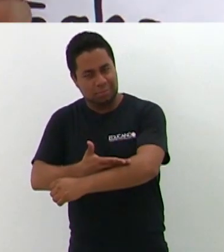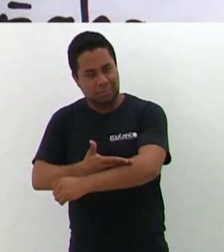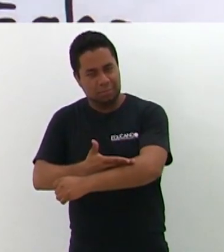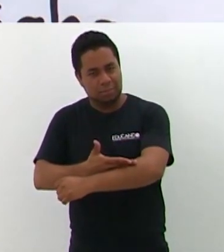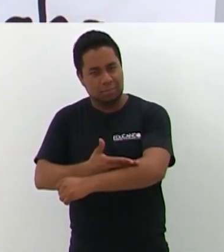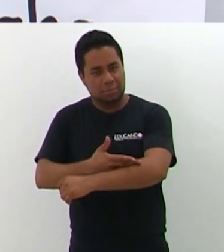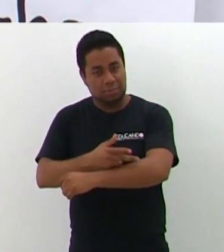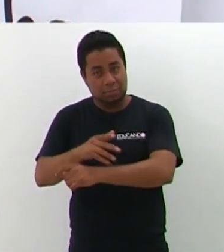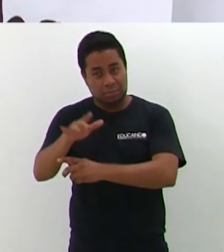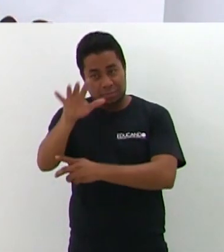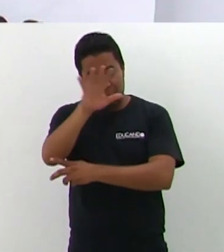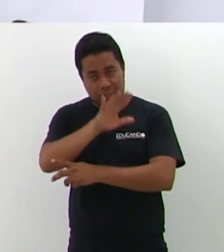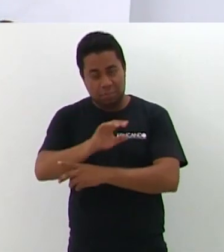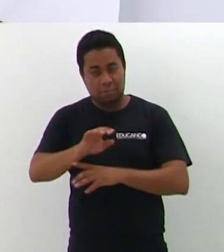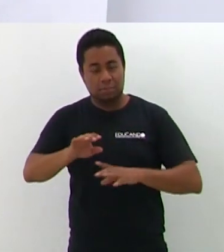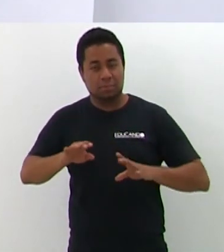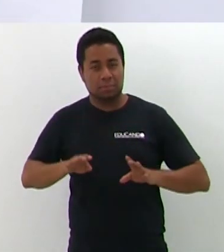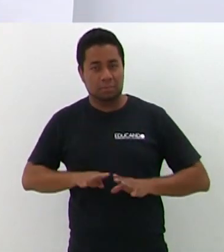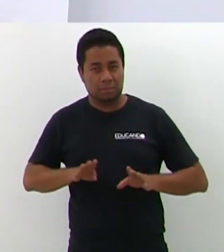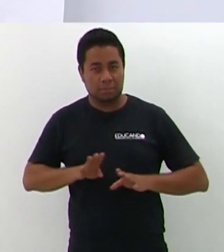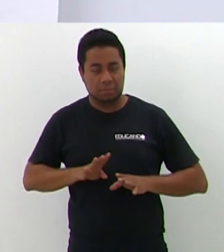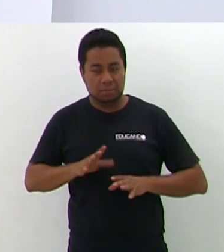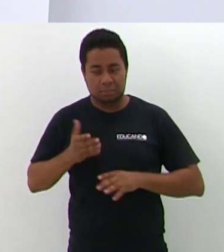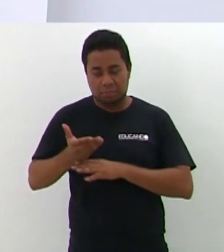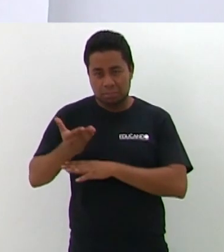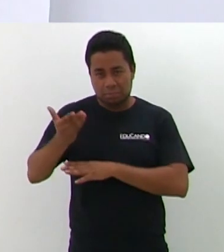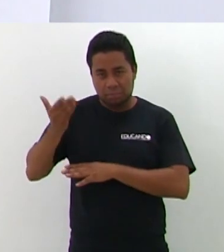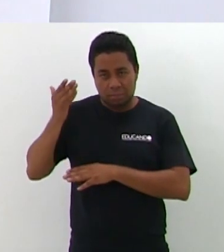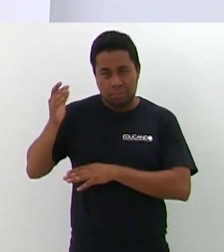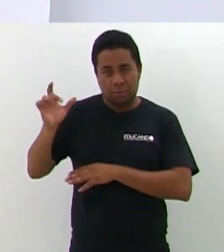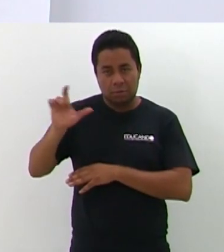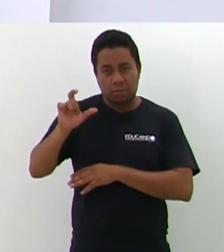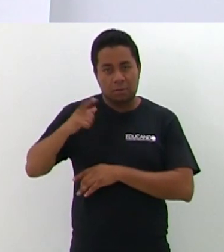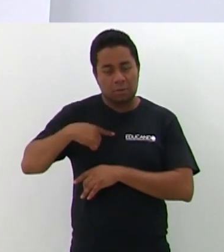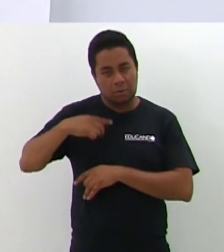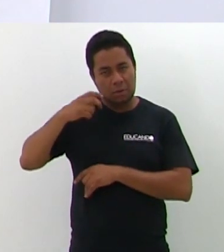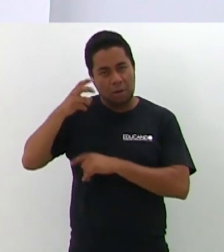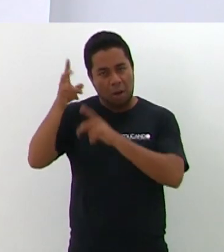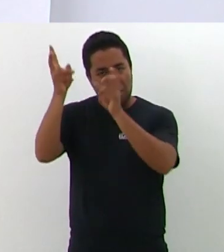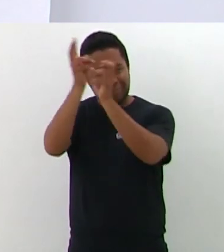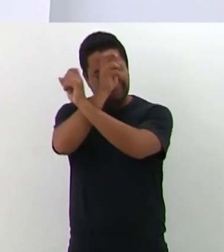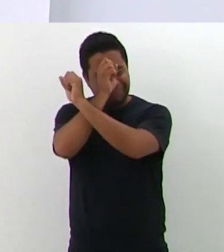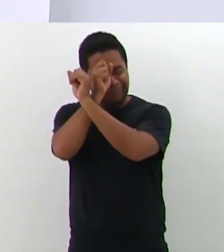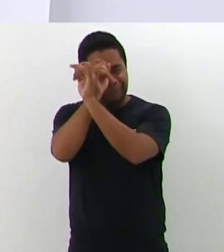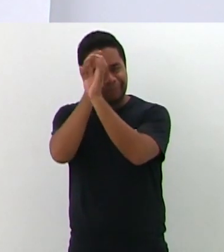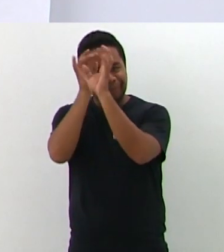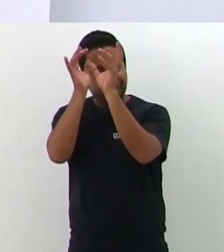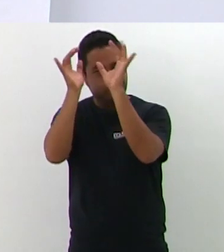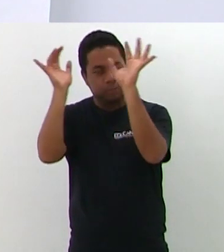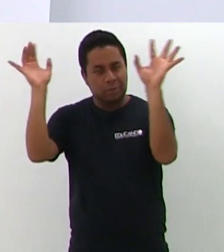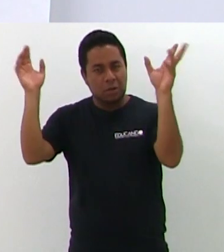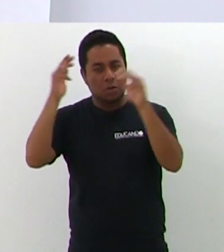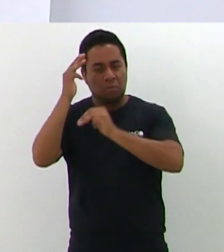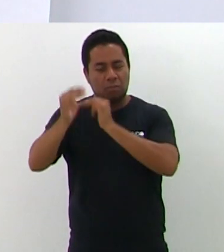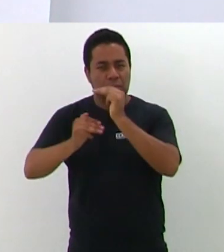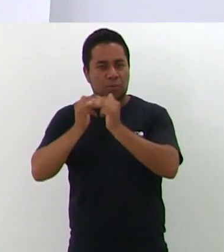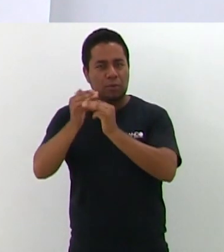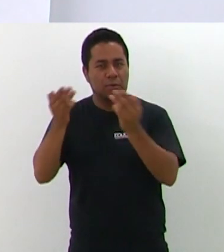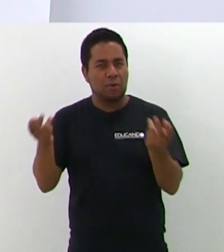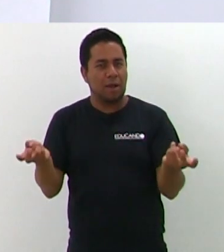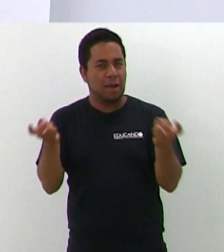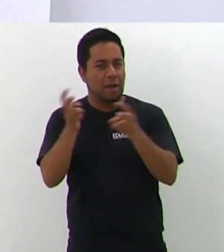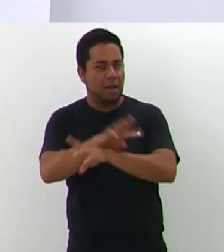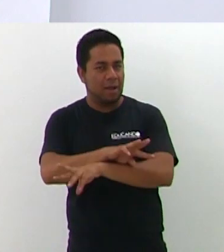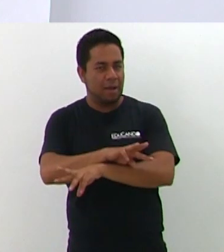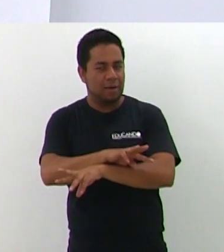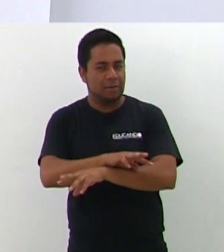esas cosas había una vez cuando yo soñaba un mundo al revés. ¿Qué te parece?